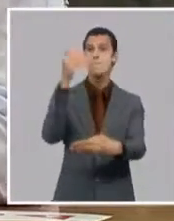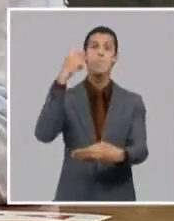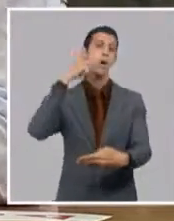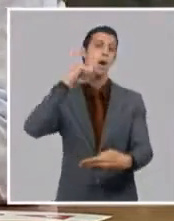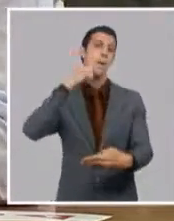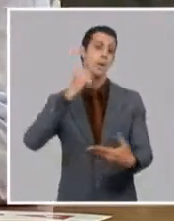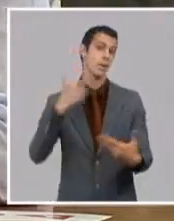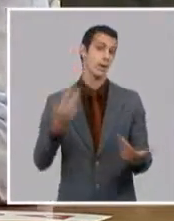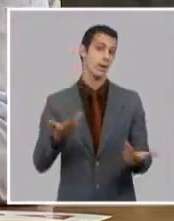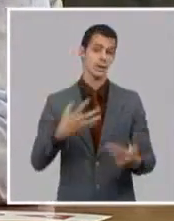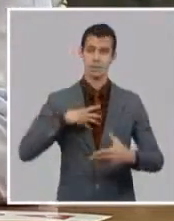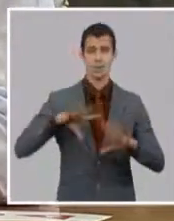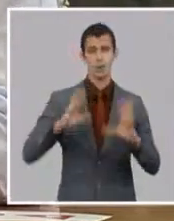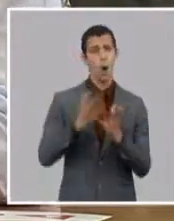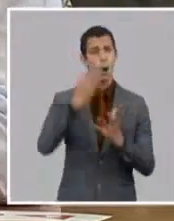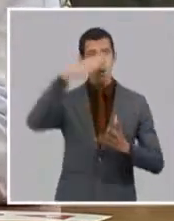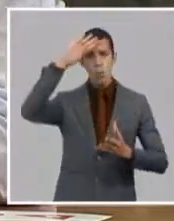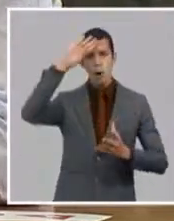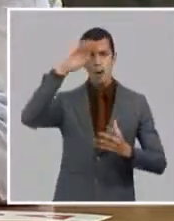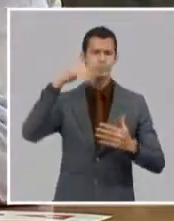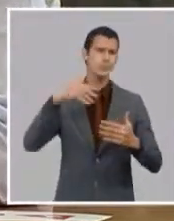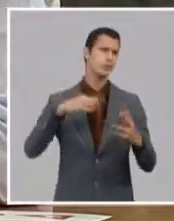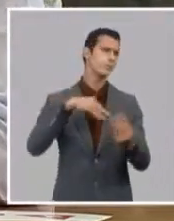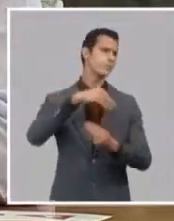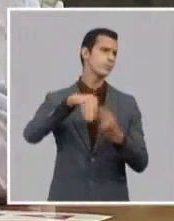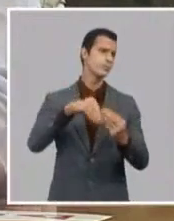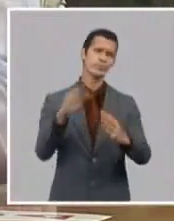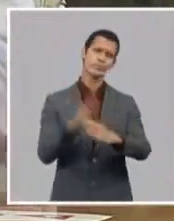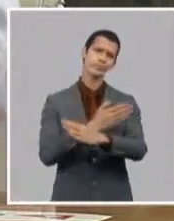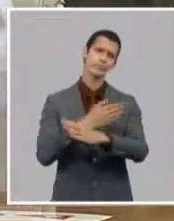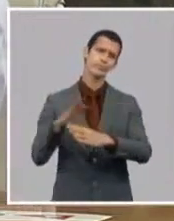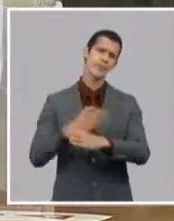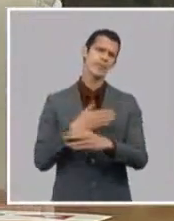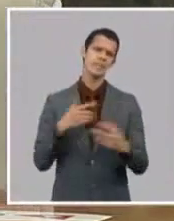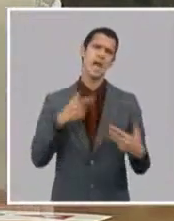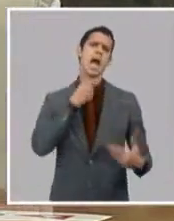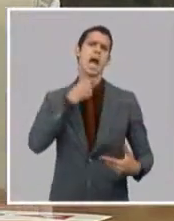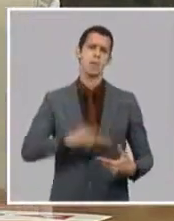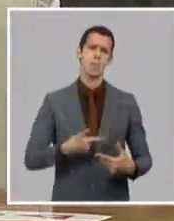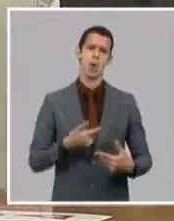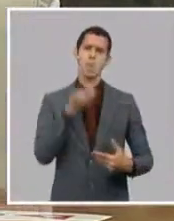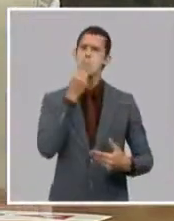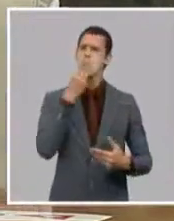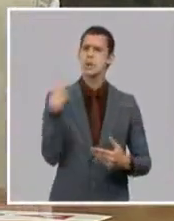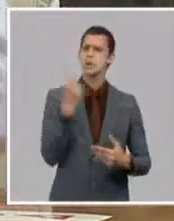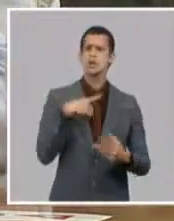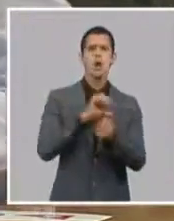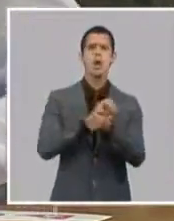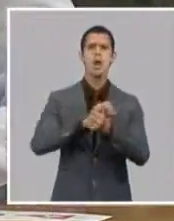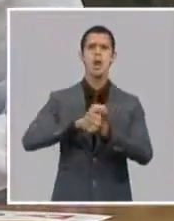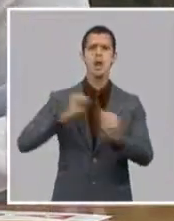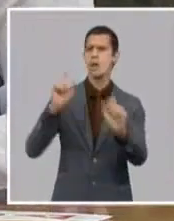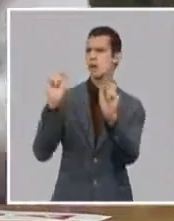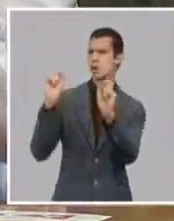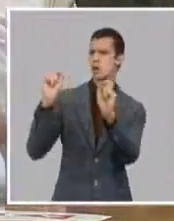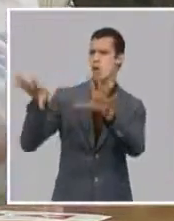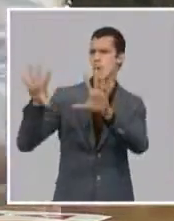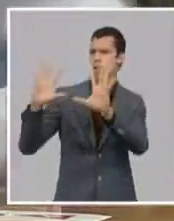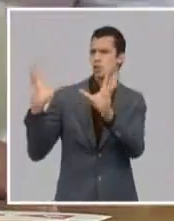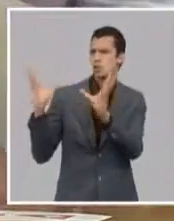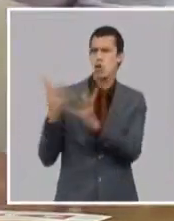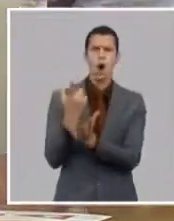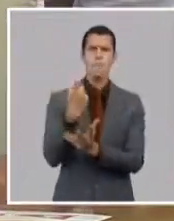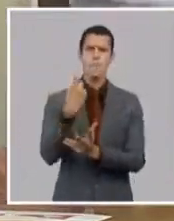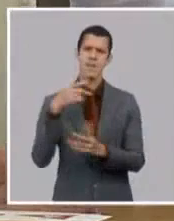combustibles, las producciones, las materias primas necesarias para un grupo de procesos que están asociados a la solución de estos problemas, nosotros hubiéramos resuelto esos problemas y hubiéramos